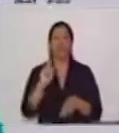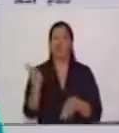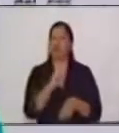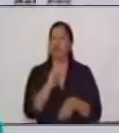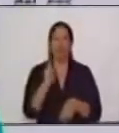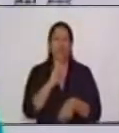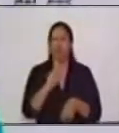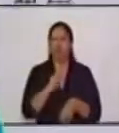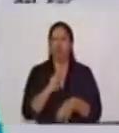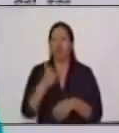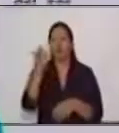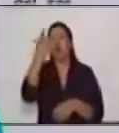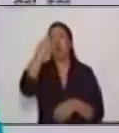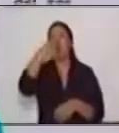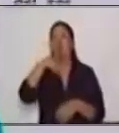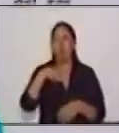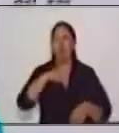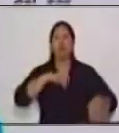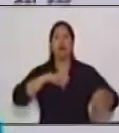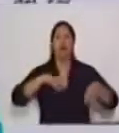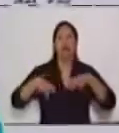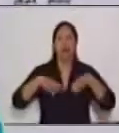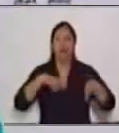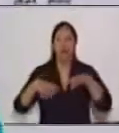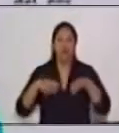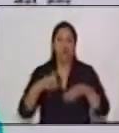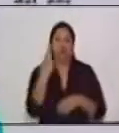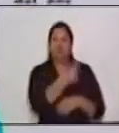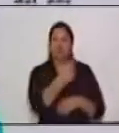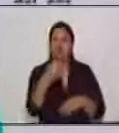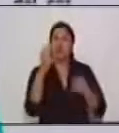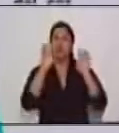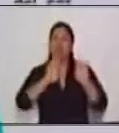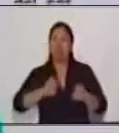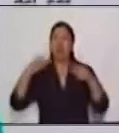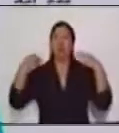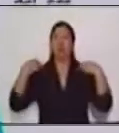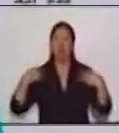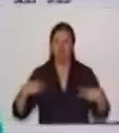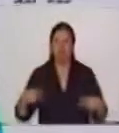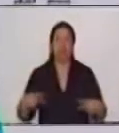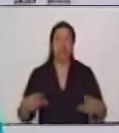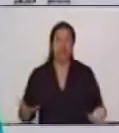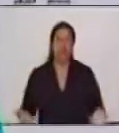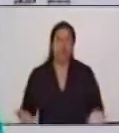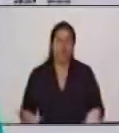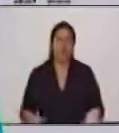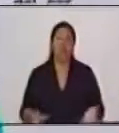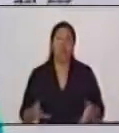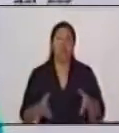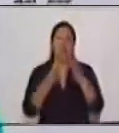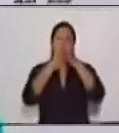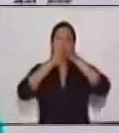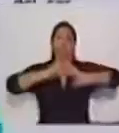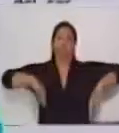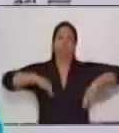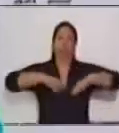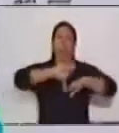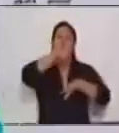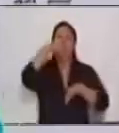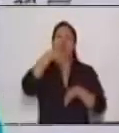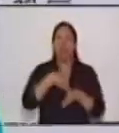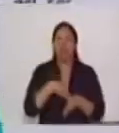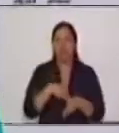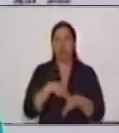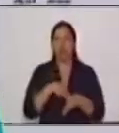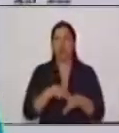actividad desproporcionada del ser humano, destruyendo precisamente a esa naturaleza. La